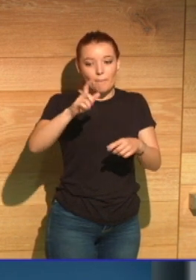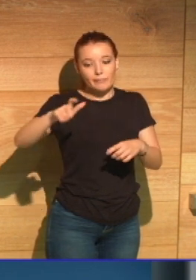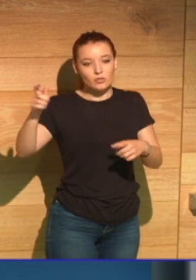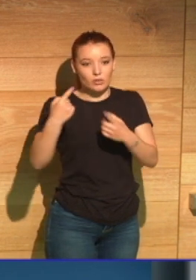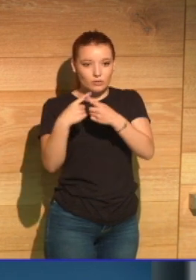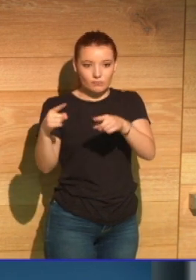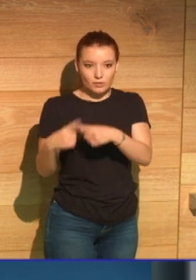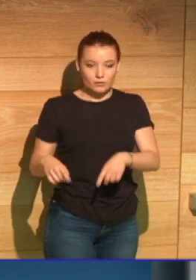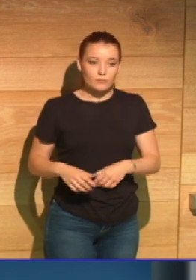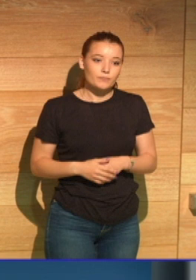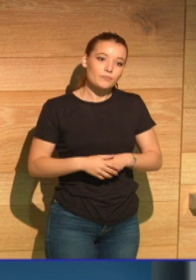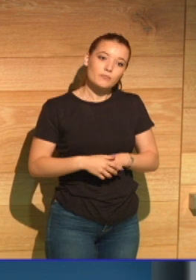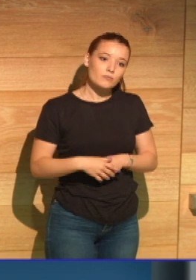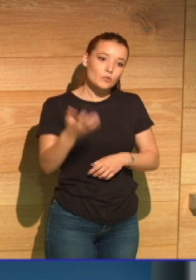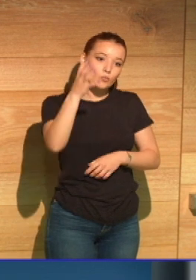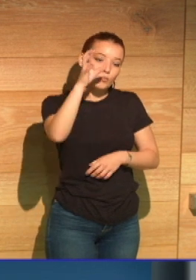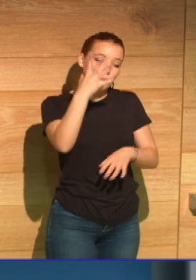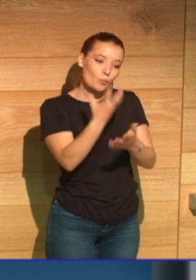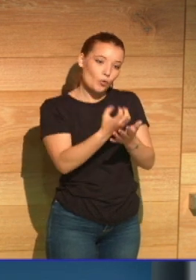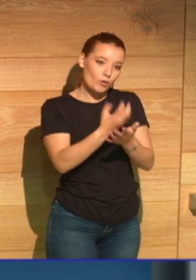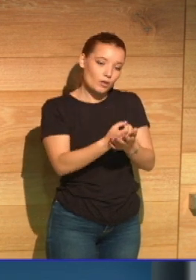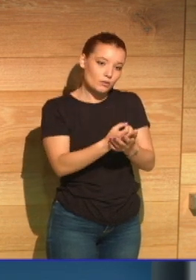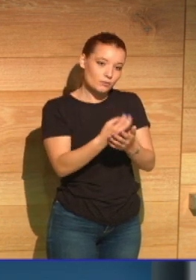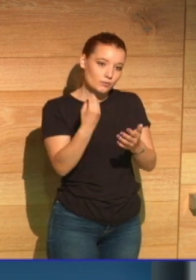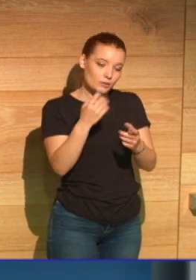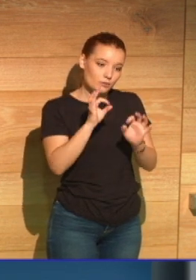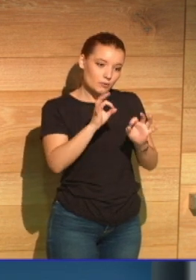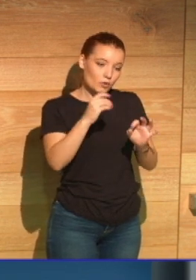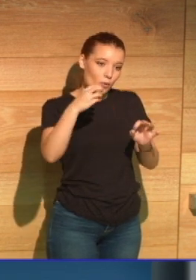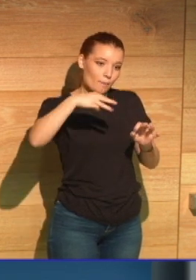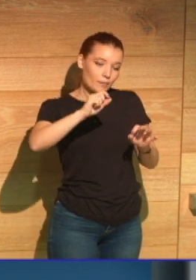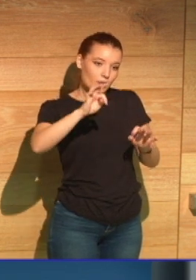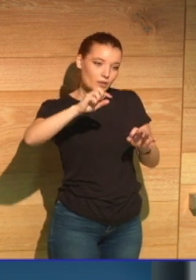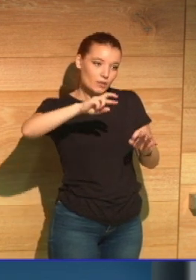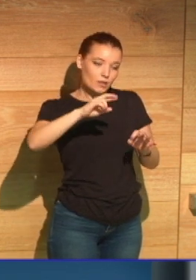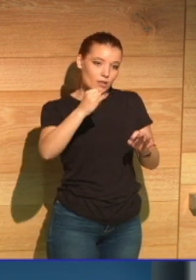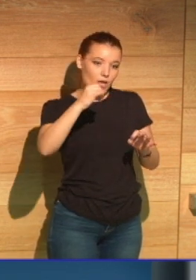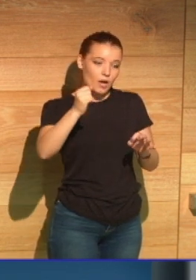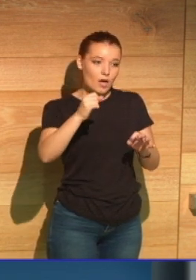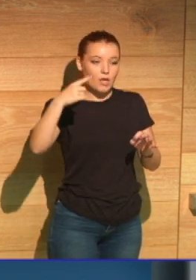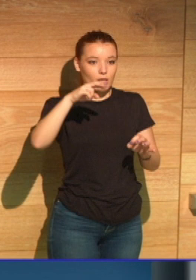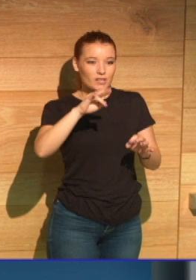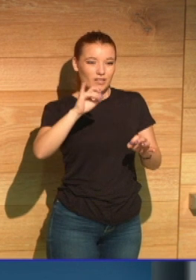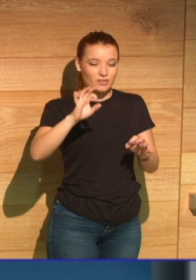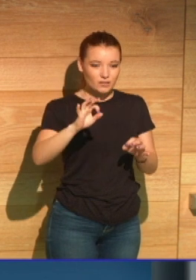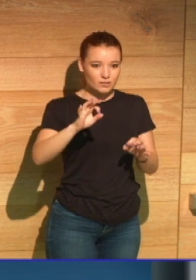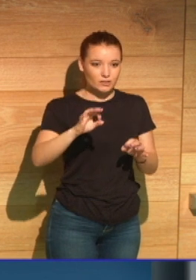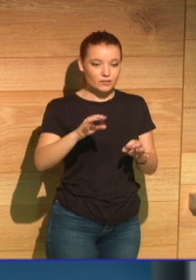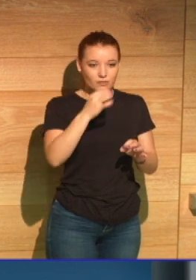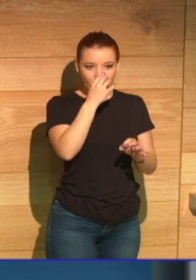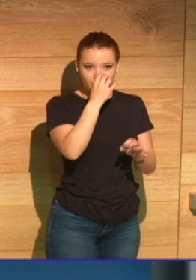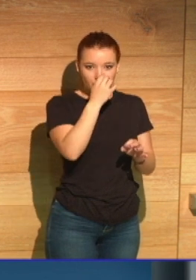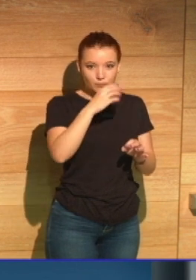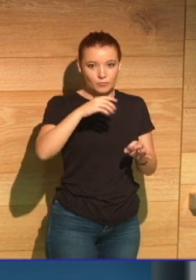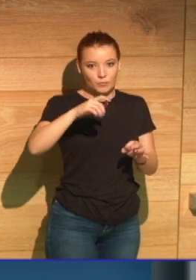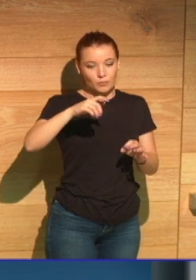para maestros, los podcasts, el podcast que creamos de Materia Gris, que además trataba también de irse a otros públicos que no necesariamente tienen